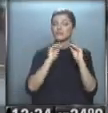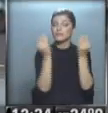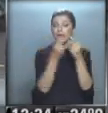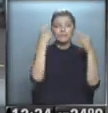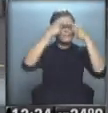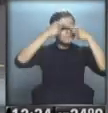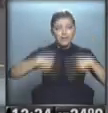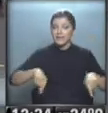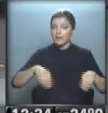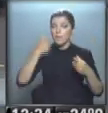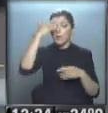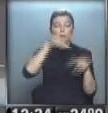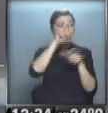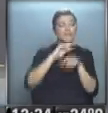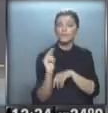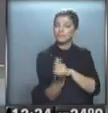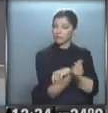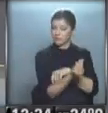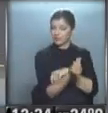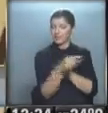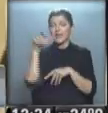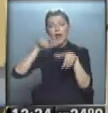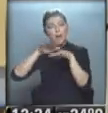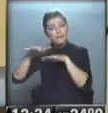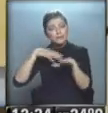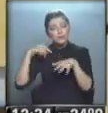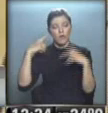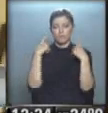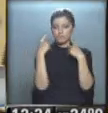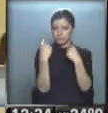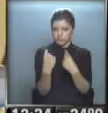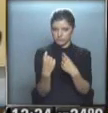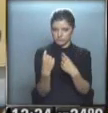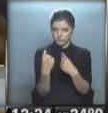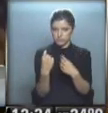buscado, ya que alimenta posturas radicales entre la población.